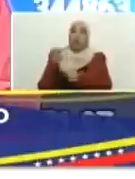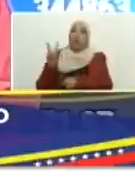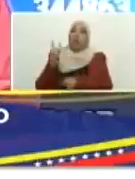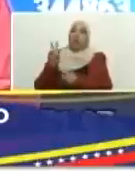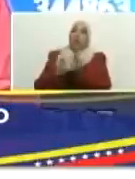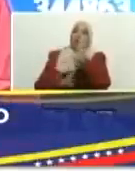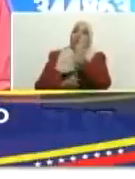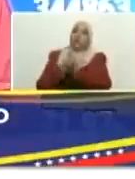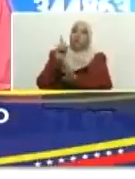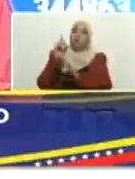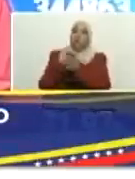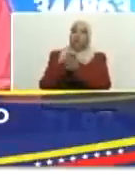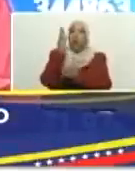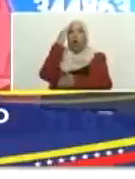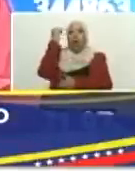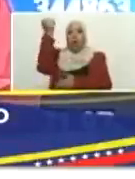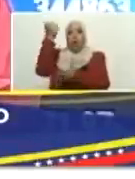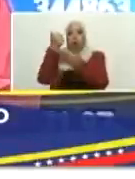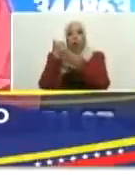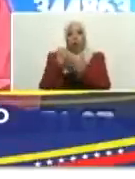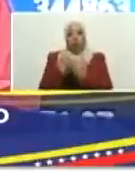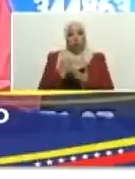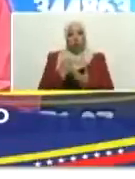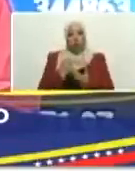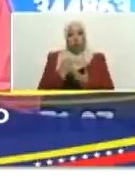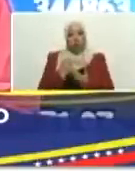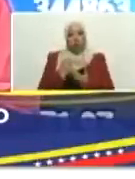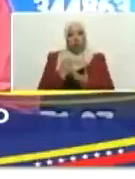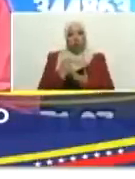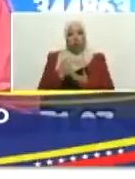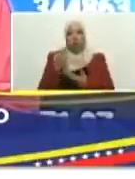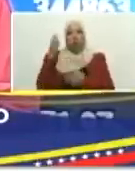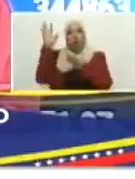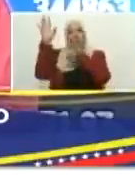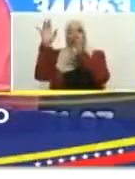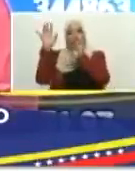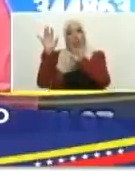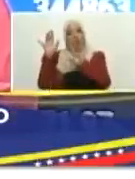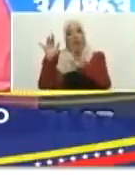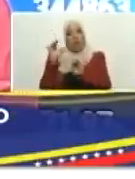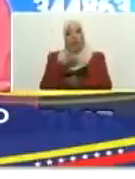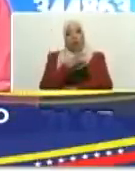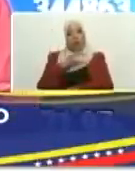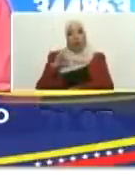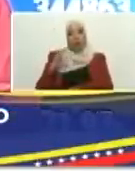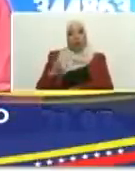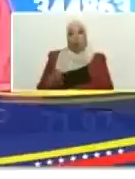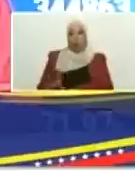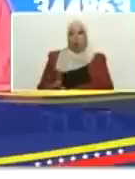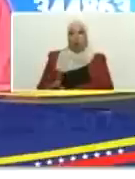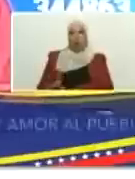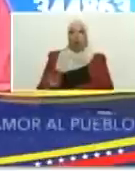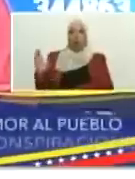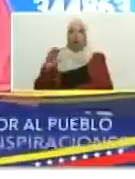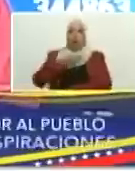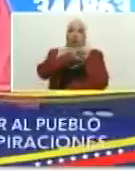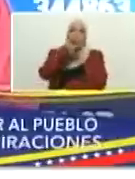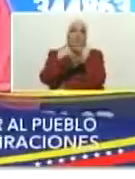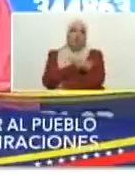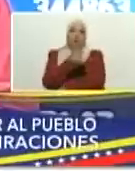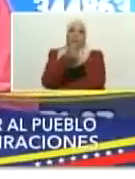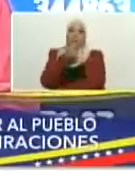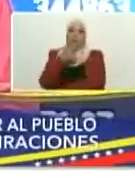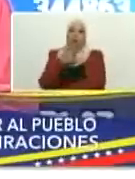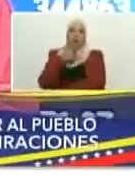Venezuela. De la mano de Dios, con las bendiciones de Cristo Redentor, y con la fuerza más hermosa de nuestro